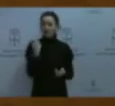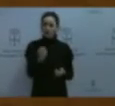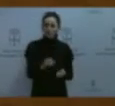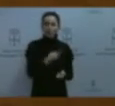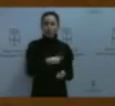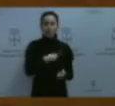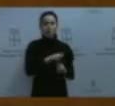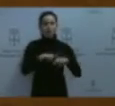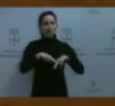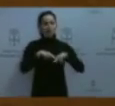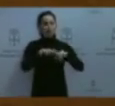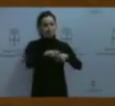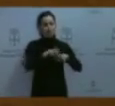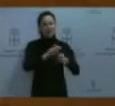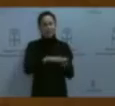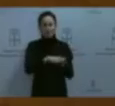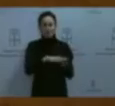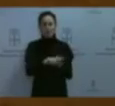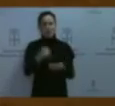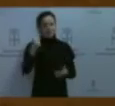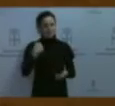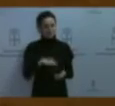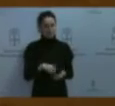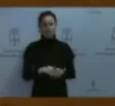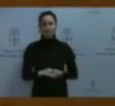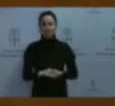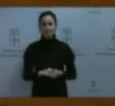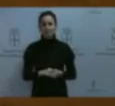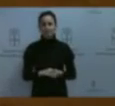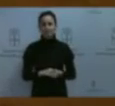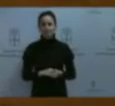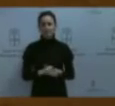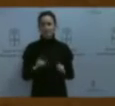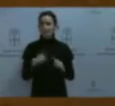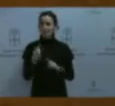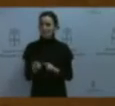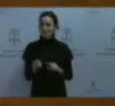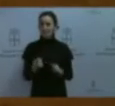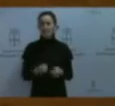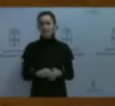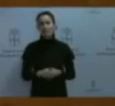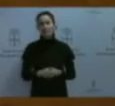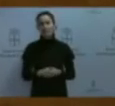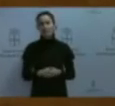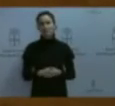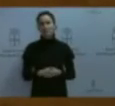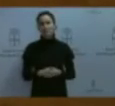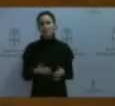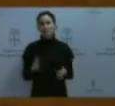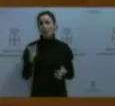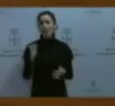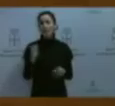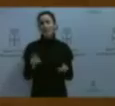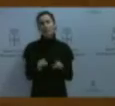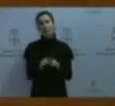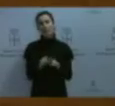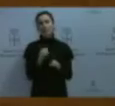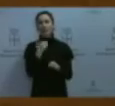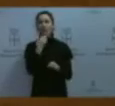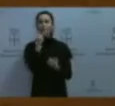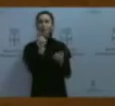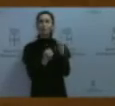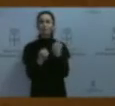la Comisión de Investigación. Y después resulta también que son por un lado tienen este hándicap económico